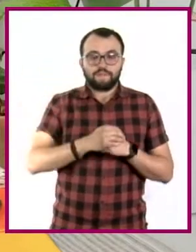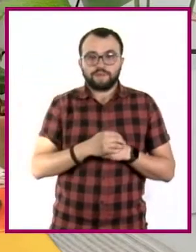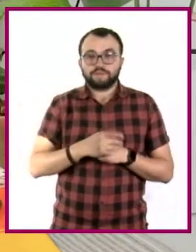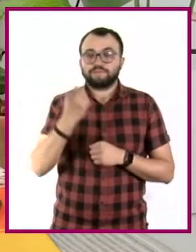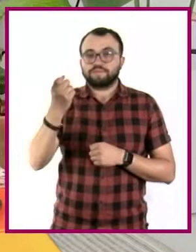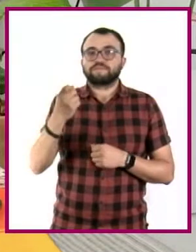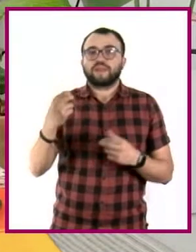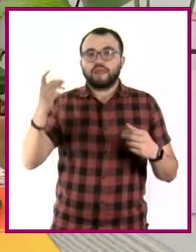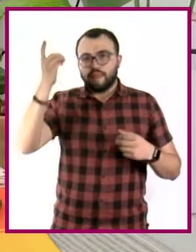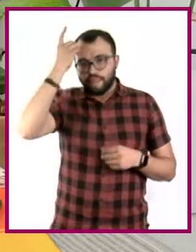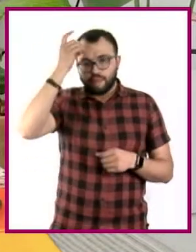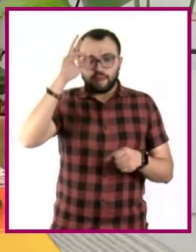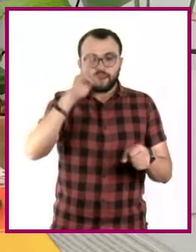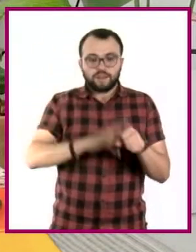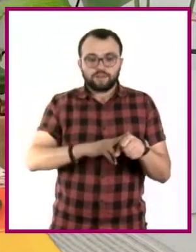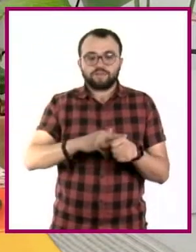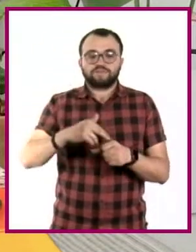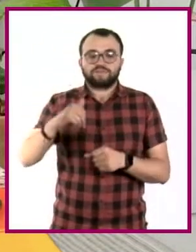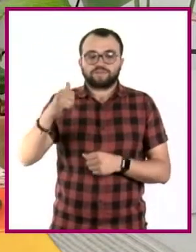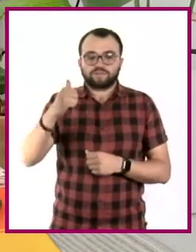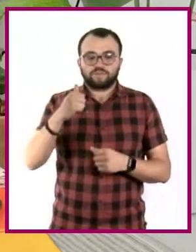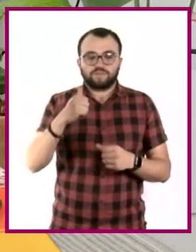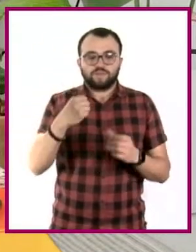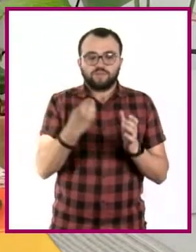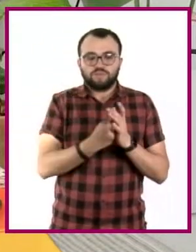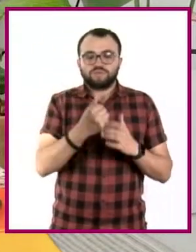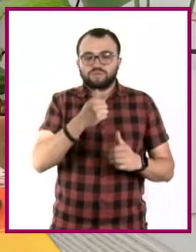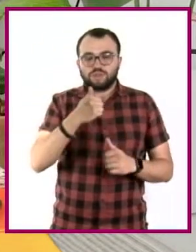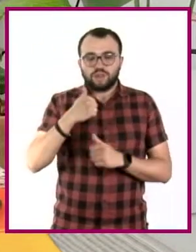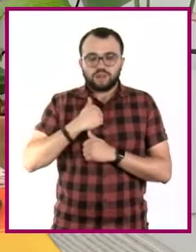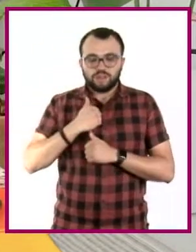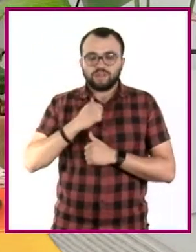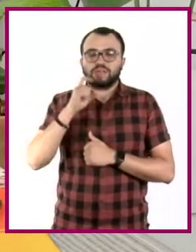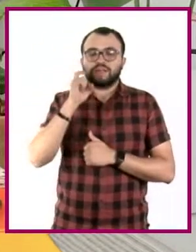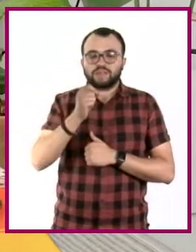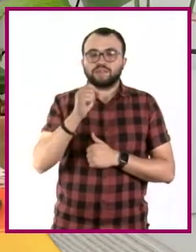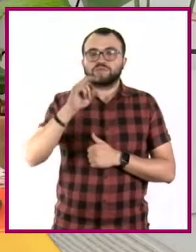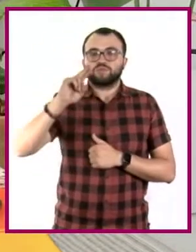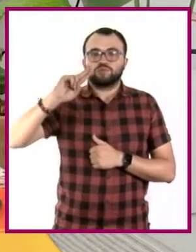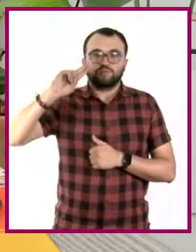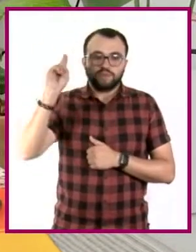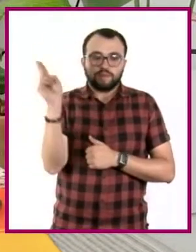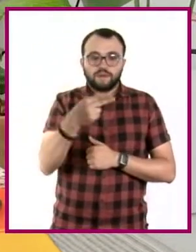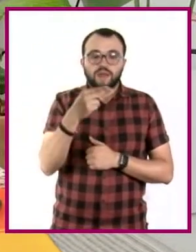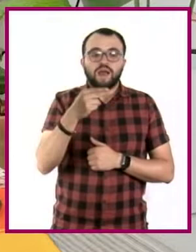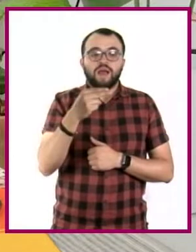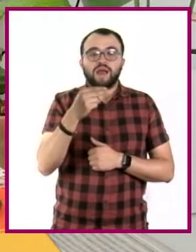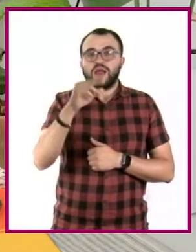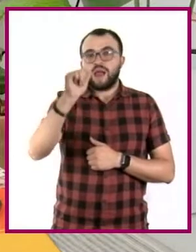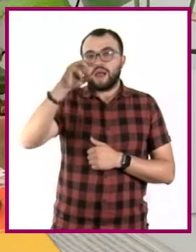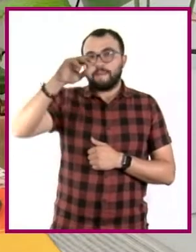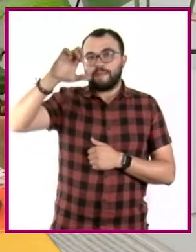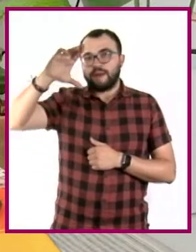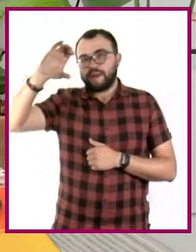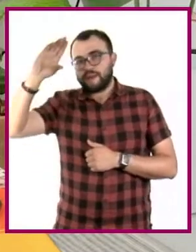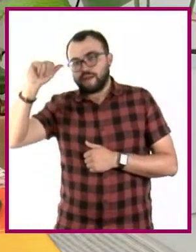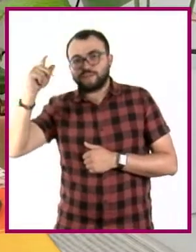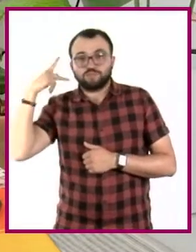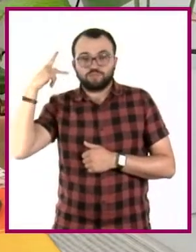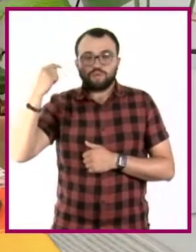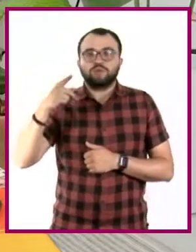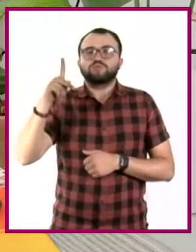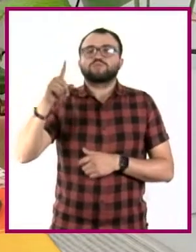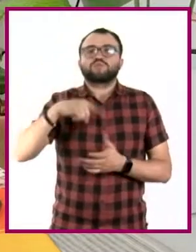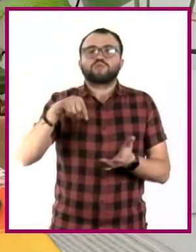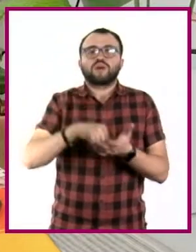del Departamento de Ciencias de la Comunicación de la Universidad de las Américas Puebla. Sus áreas de especialidad